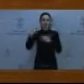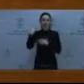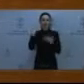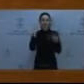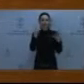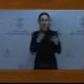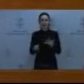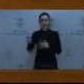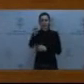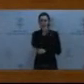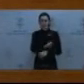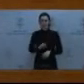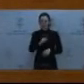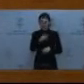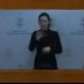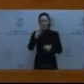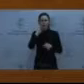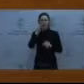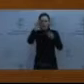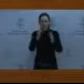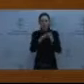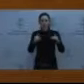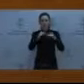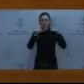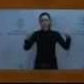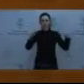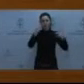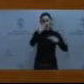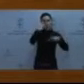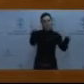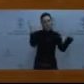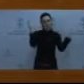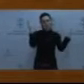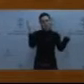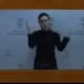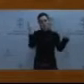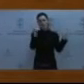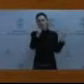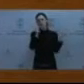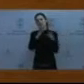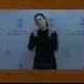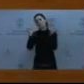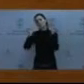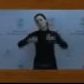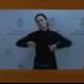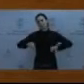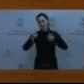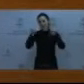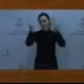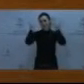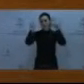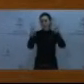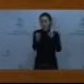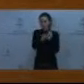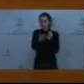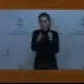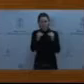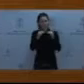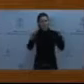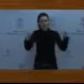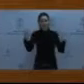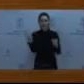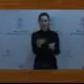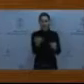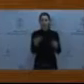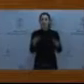en la real equiparación entre el sistema educativo público y el sistema o la enseñanza concertada. La